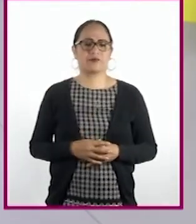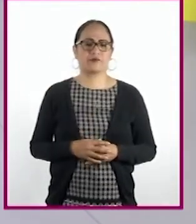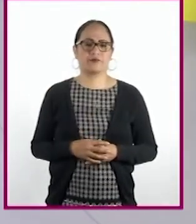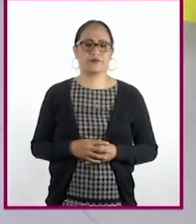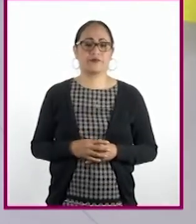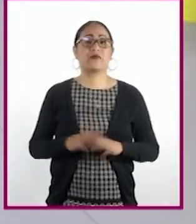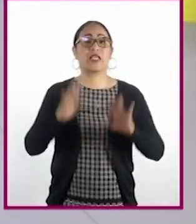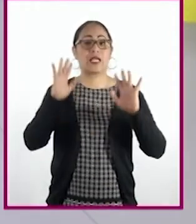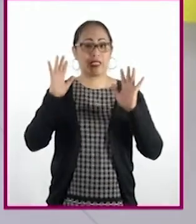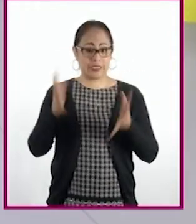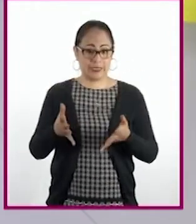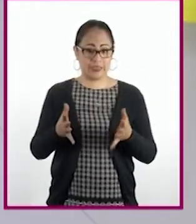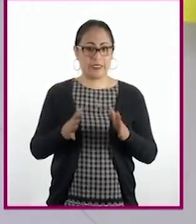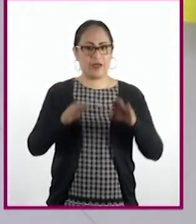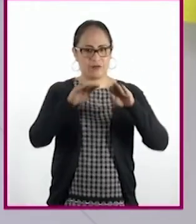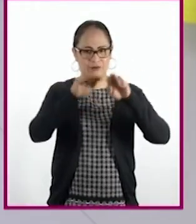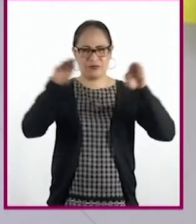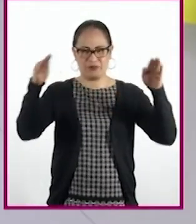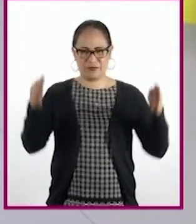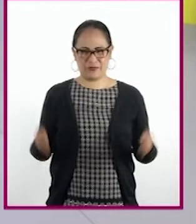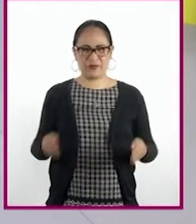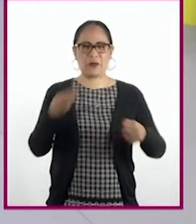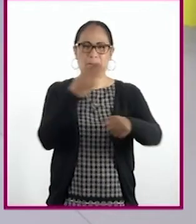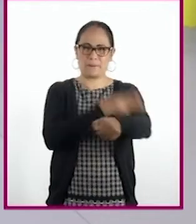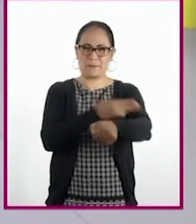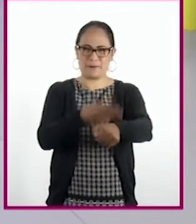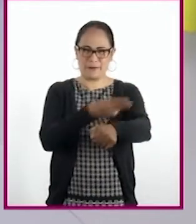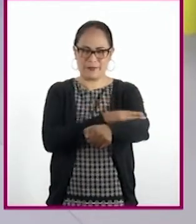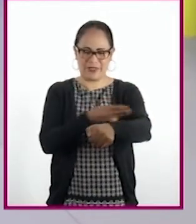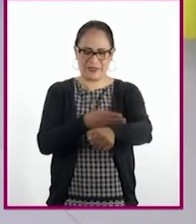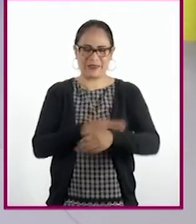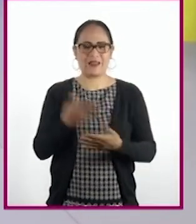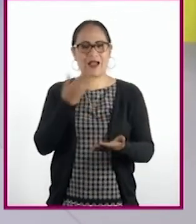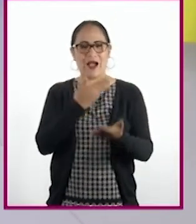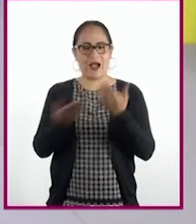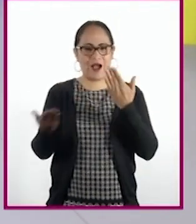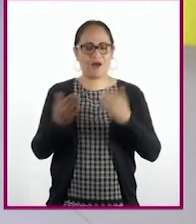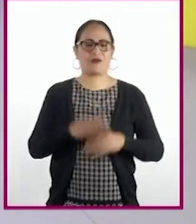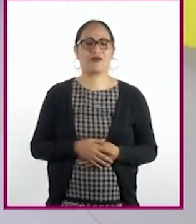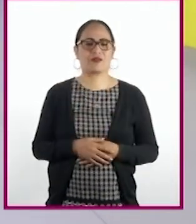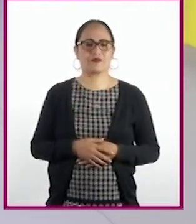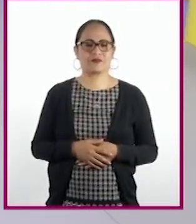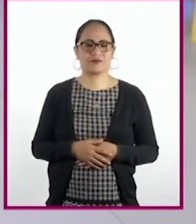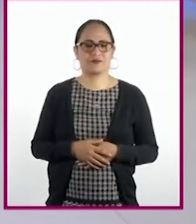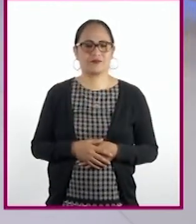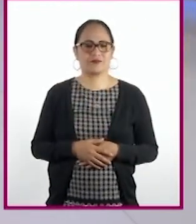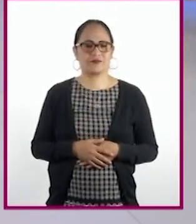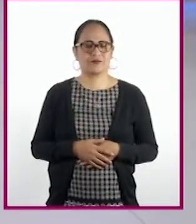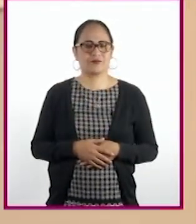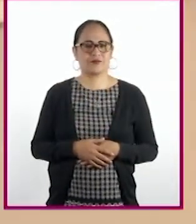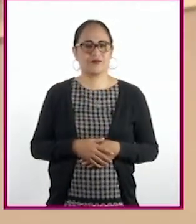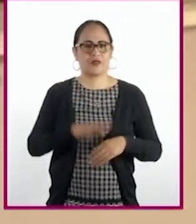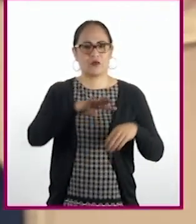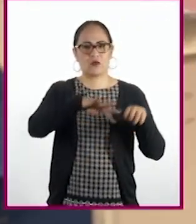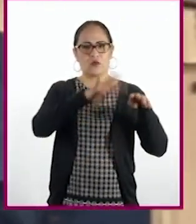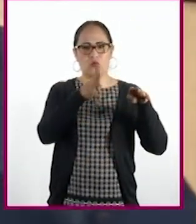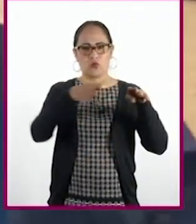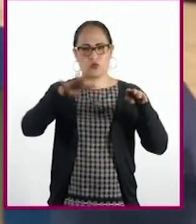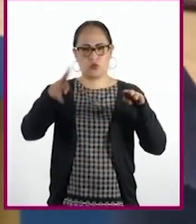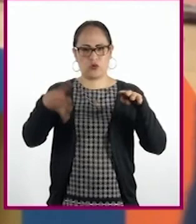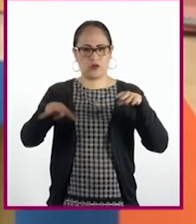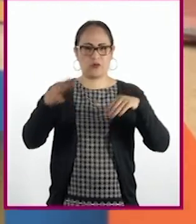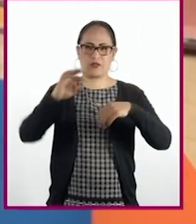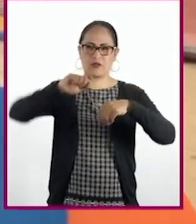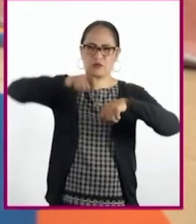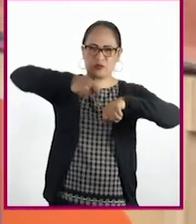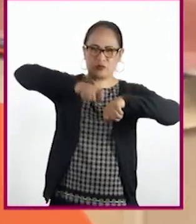Ya tenemos el bastidor. Ahora procederemos a colocar la lámina con estos tornillos.